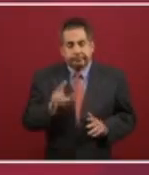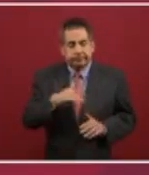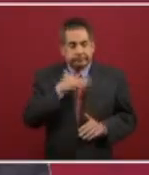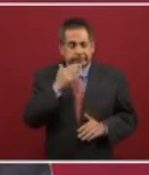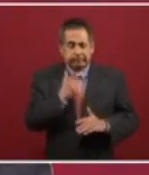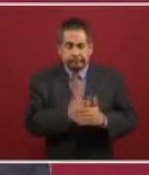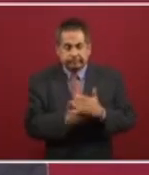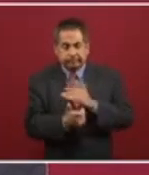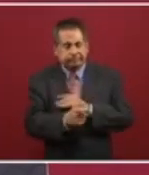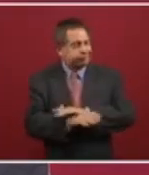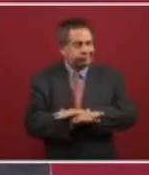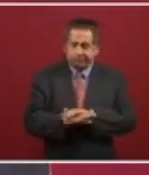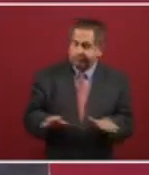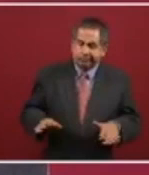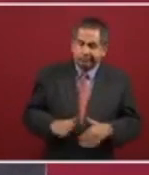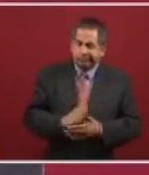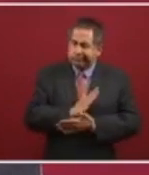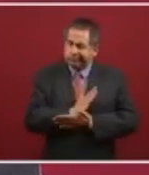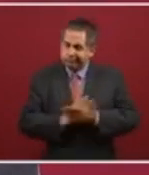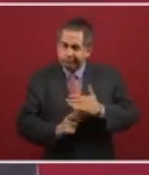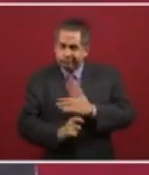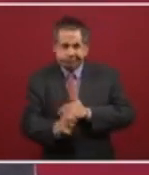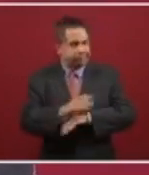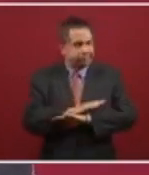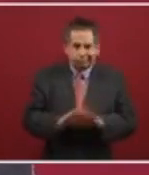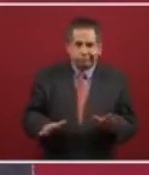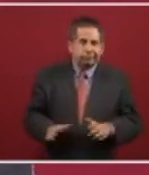sobornos, moches,